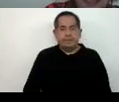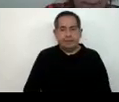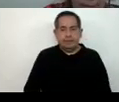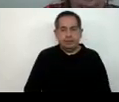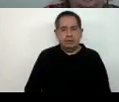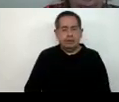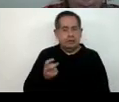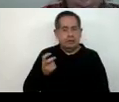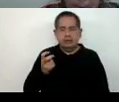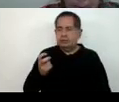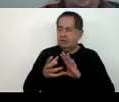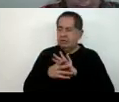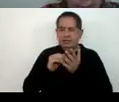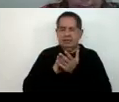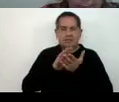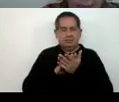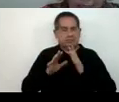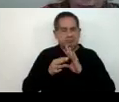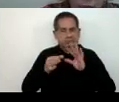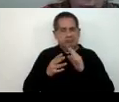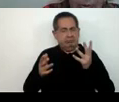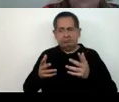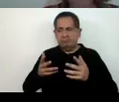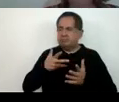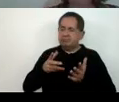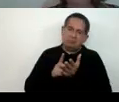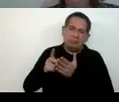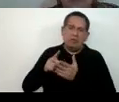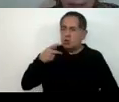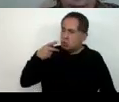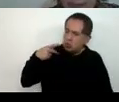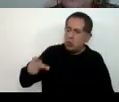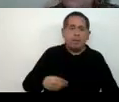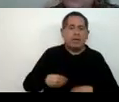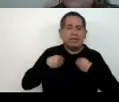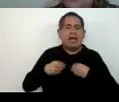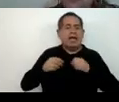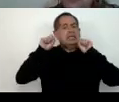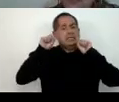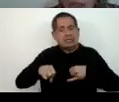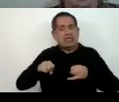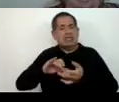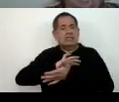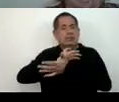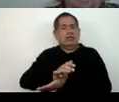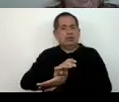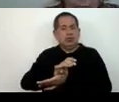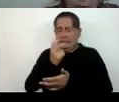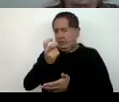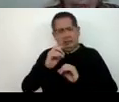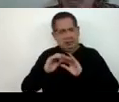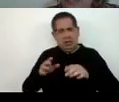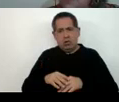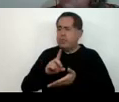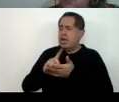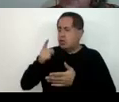cartilla se plasma el derecho a vivir una vida libre de discriminación, el derecho a la